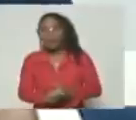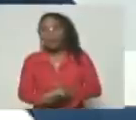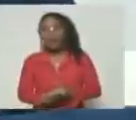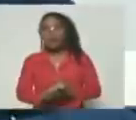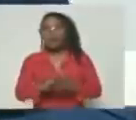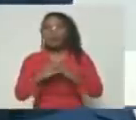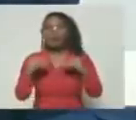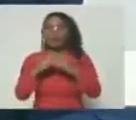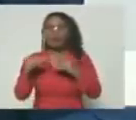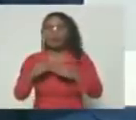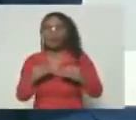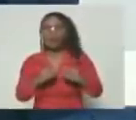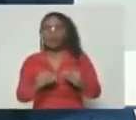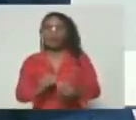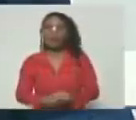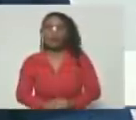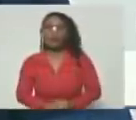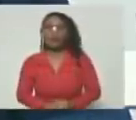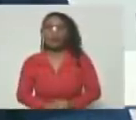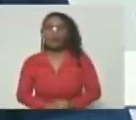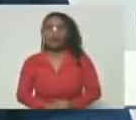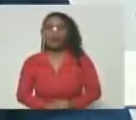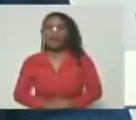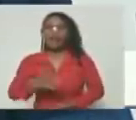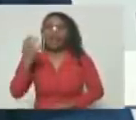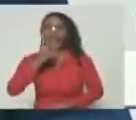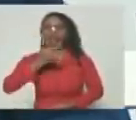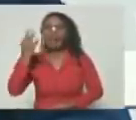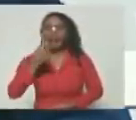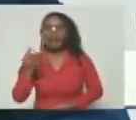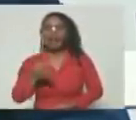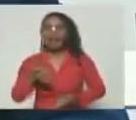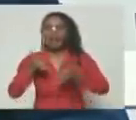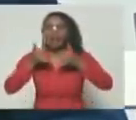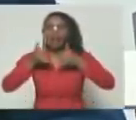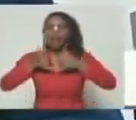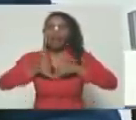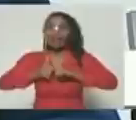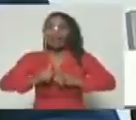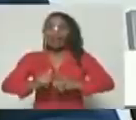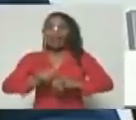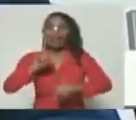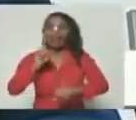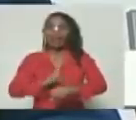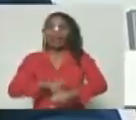Todas, todos. Miren, la verdad es hija del tiempo.